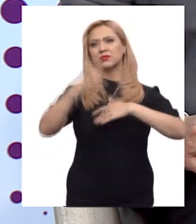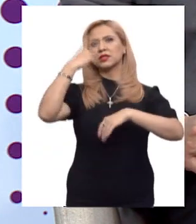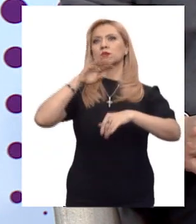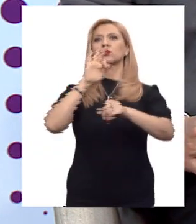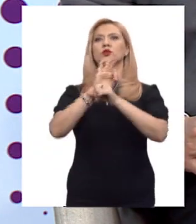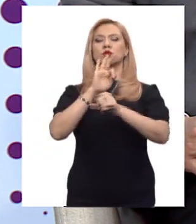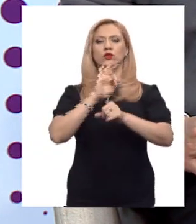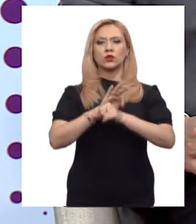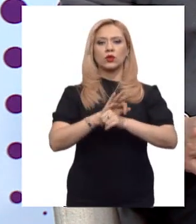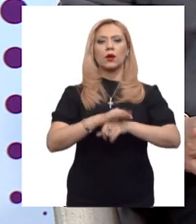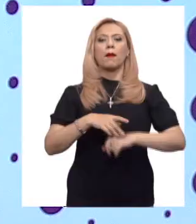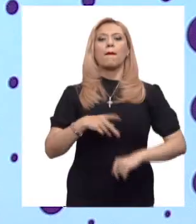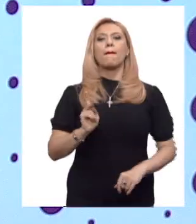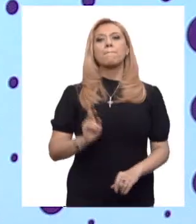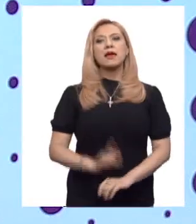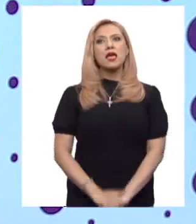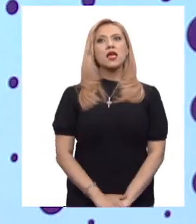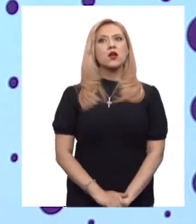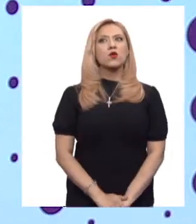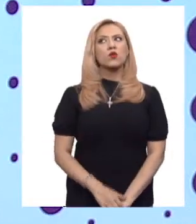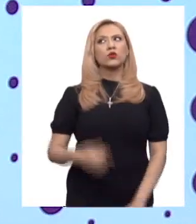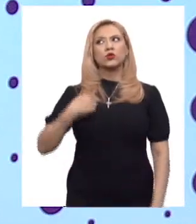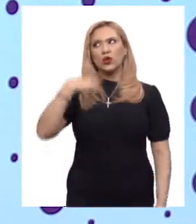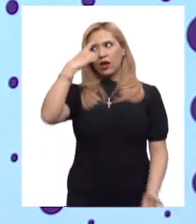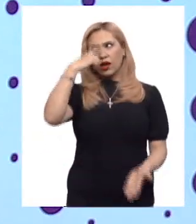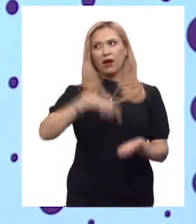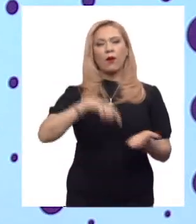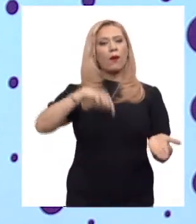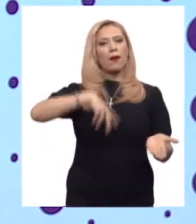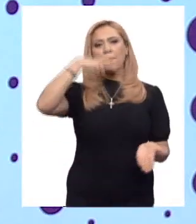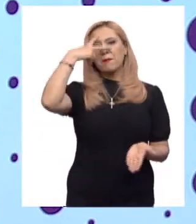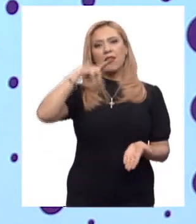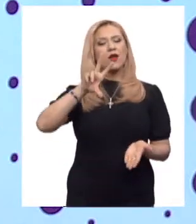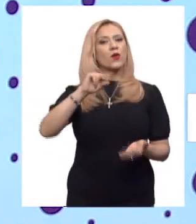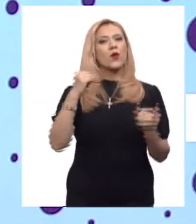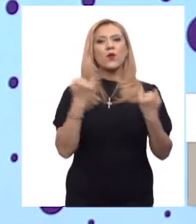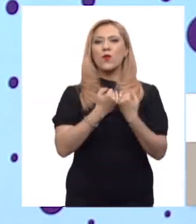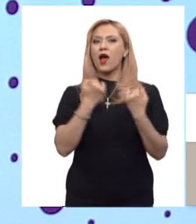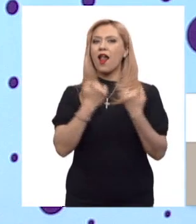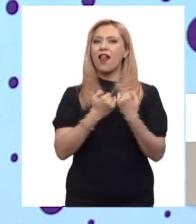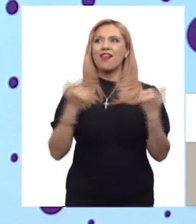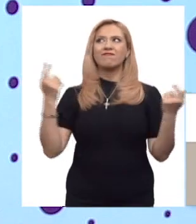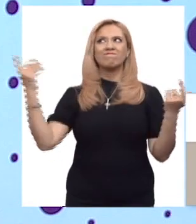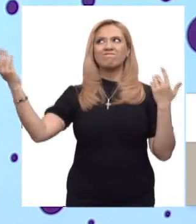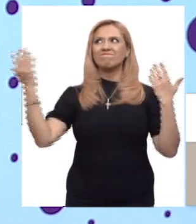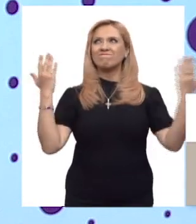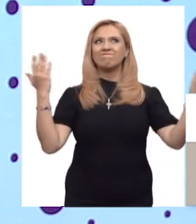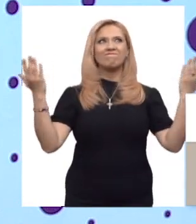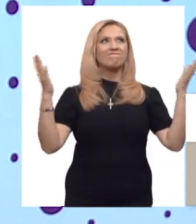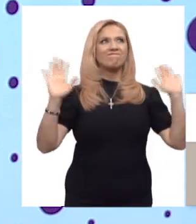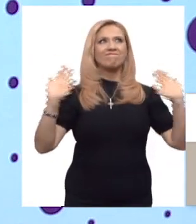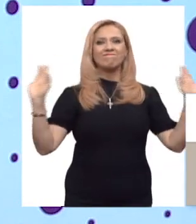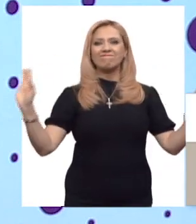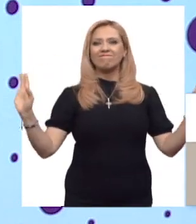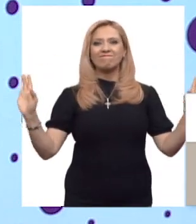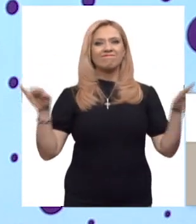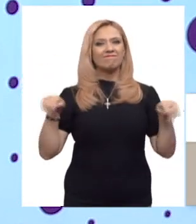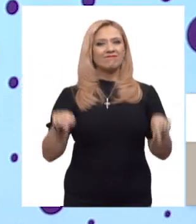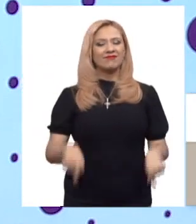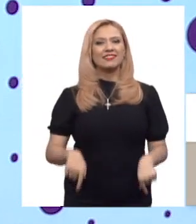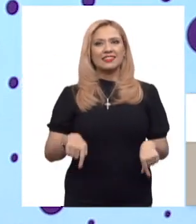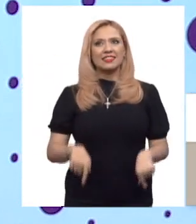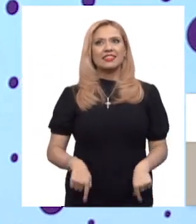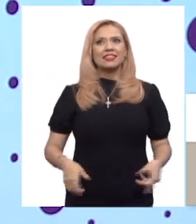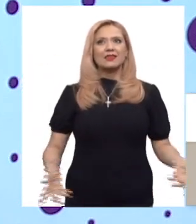protecciones. Sin embargo, me parece que México no se parece a ninguno de esos casos. Es decir, no estamos en una situación